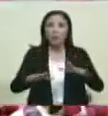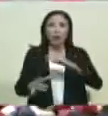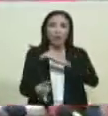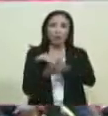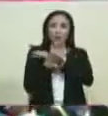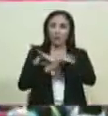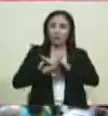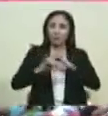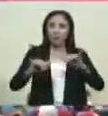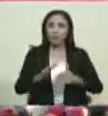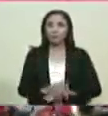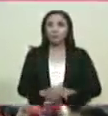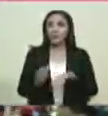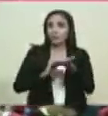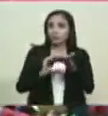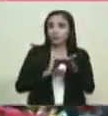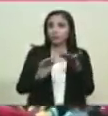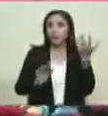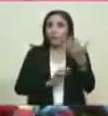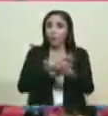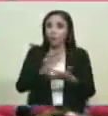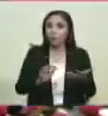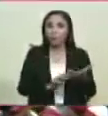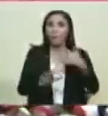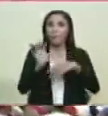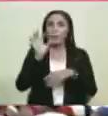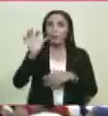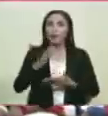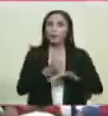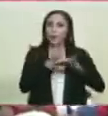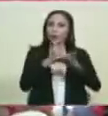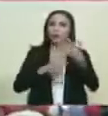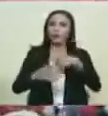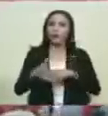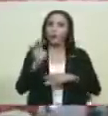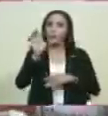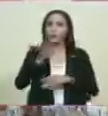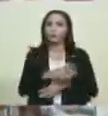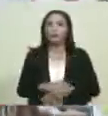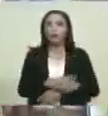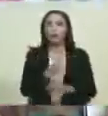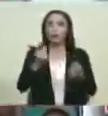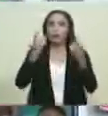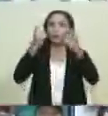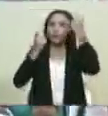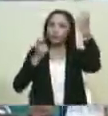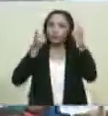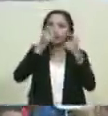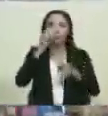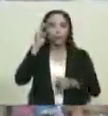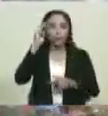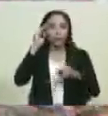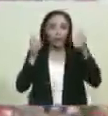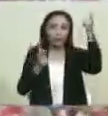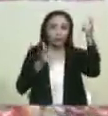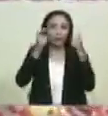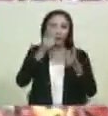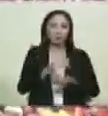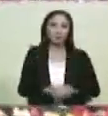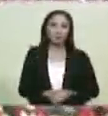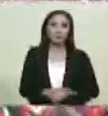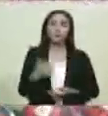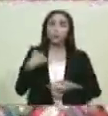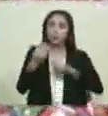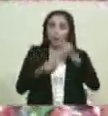tenemos que hacerlo por la patria tenemos que hacerlo por chávez por su legado por su memoria por su mandato tenemos que